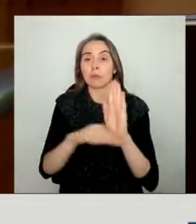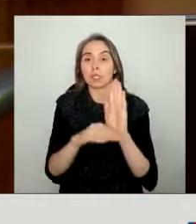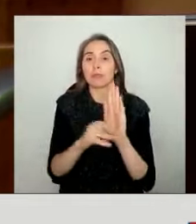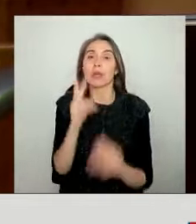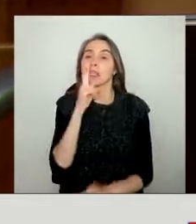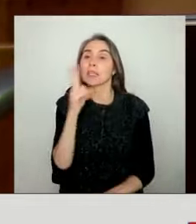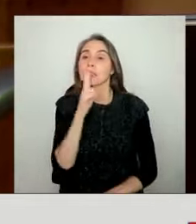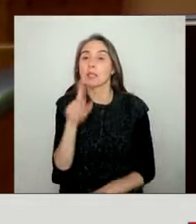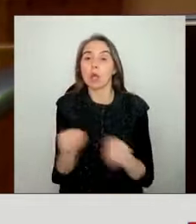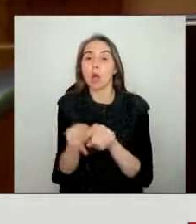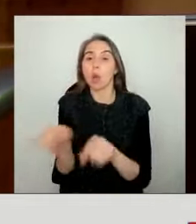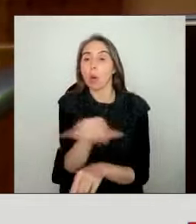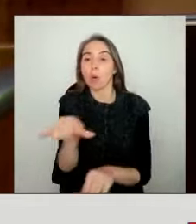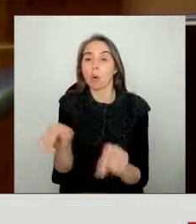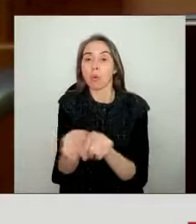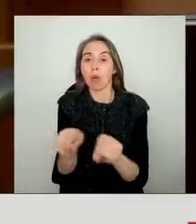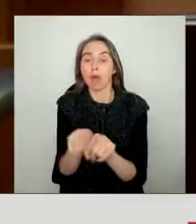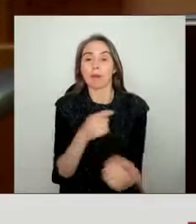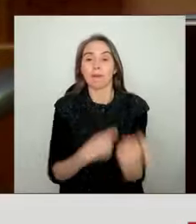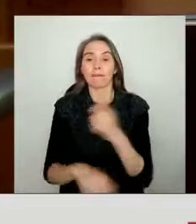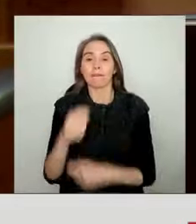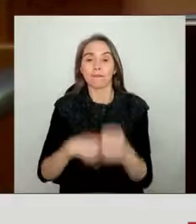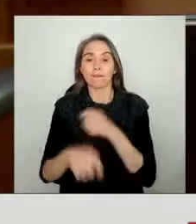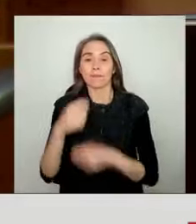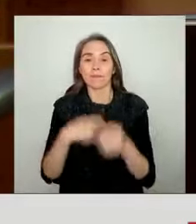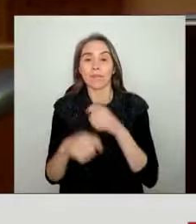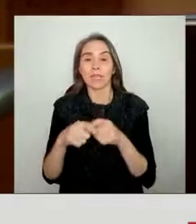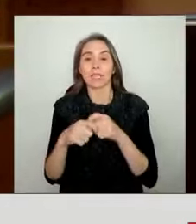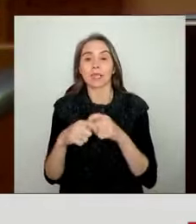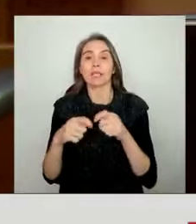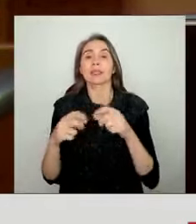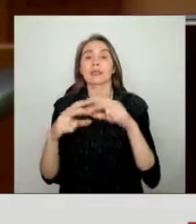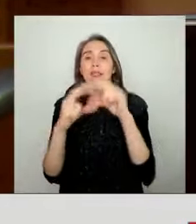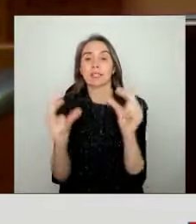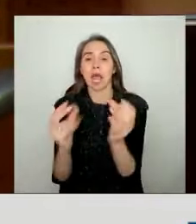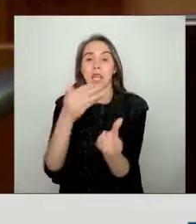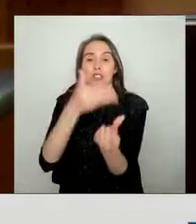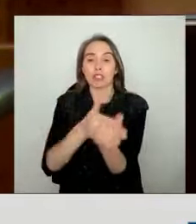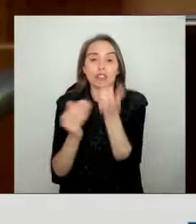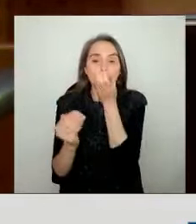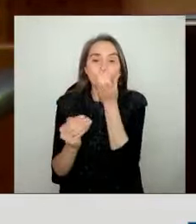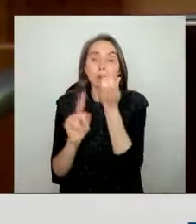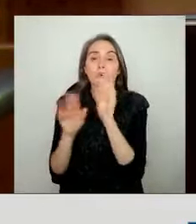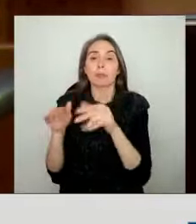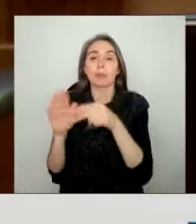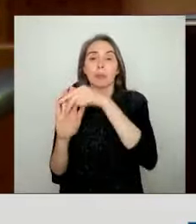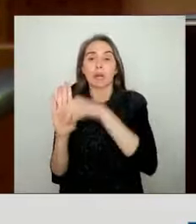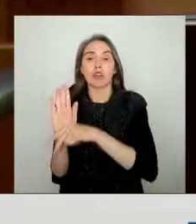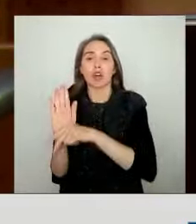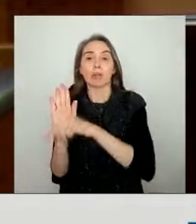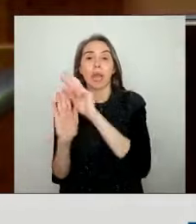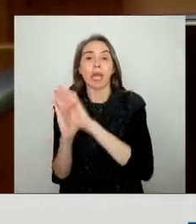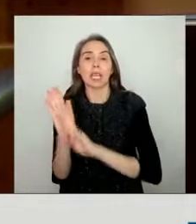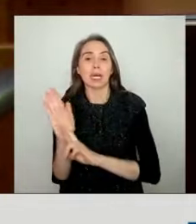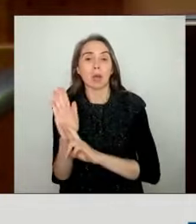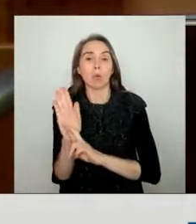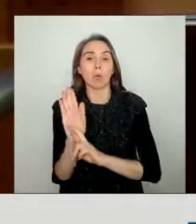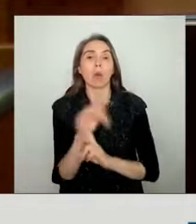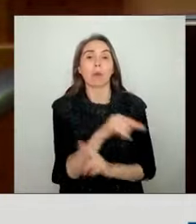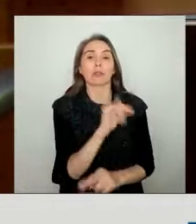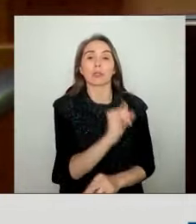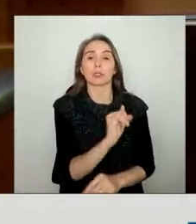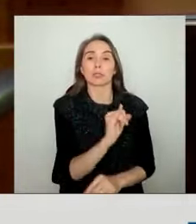eh la venta de choripanes no tiene la misma regulación que en Chile existe respecto de el